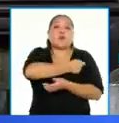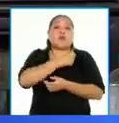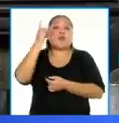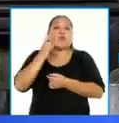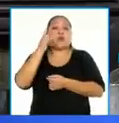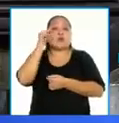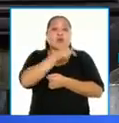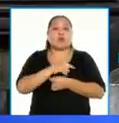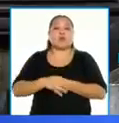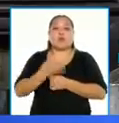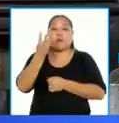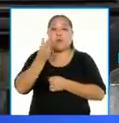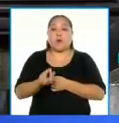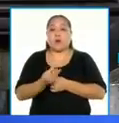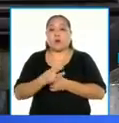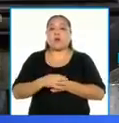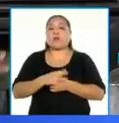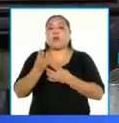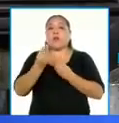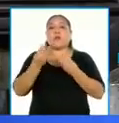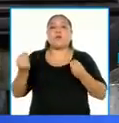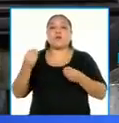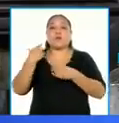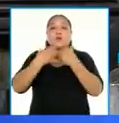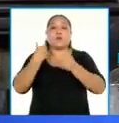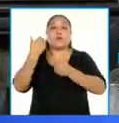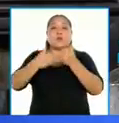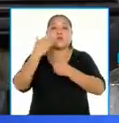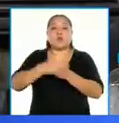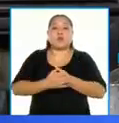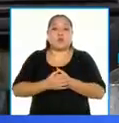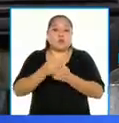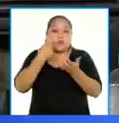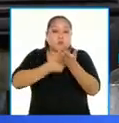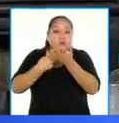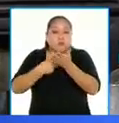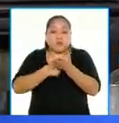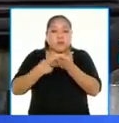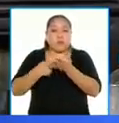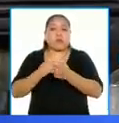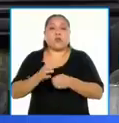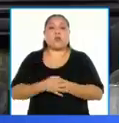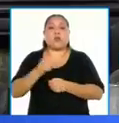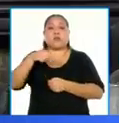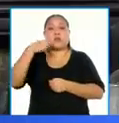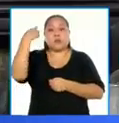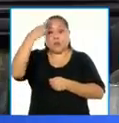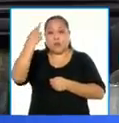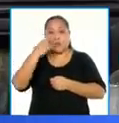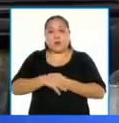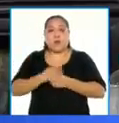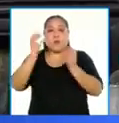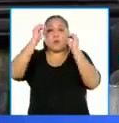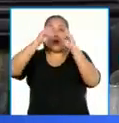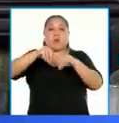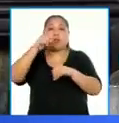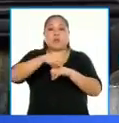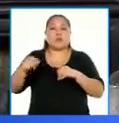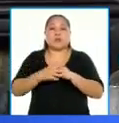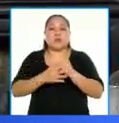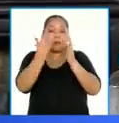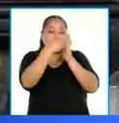de un bien escaso y que además hay muchos procesos de negociación en simultáneo, por eso contienen estas cláusulas.